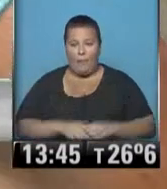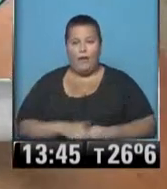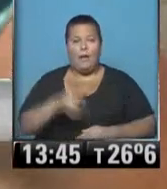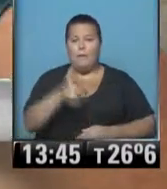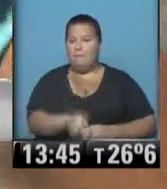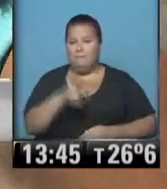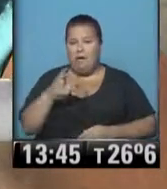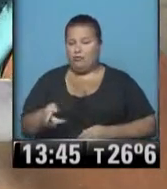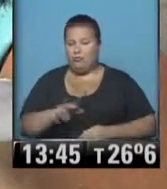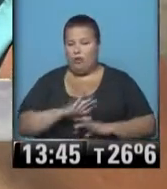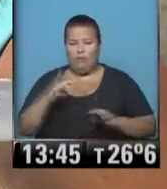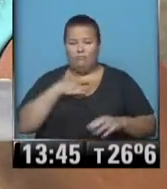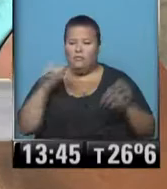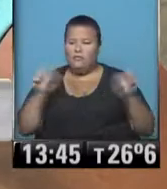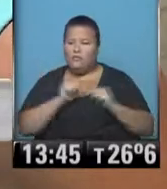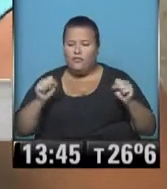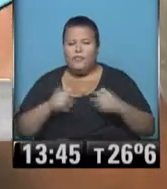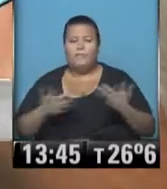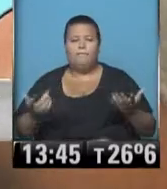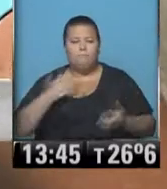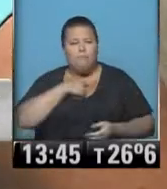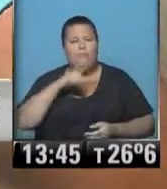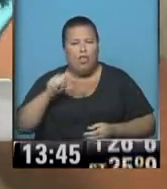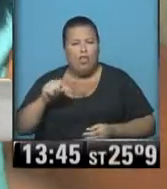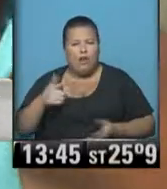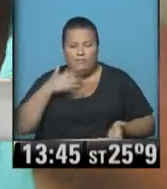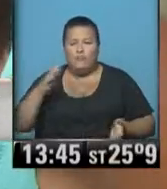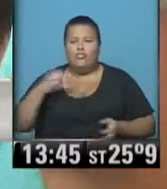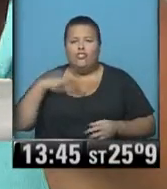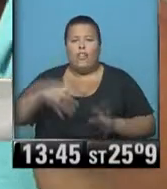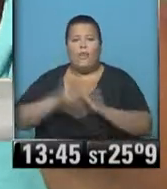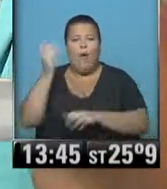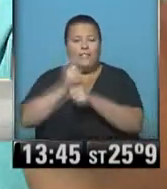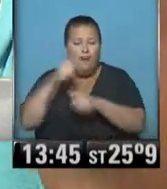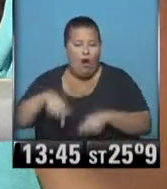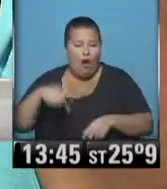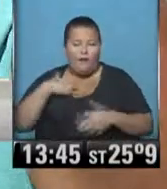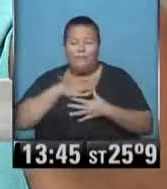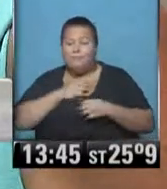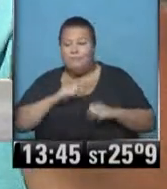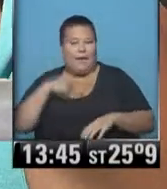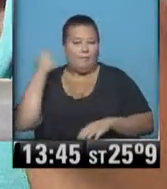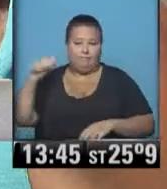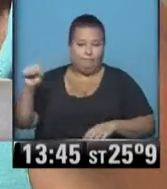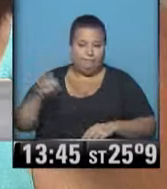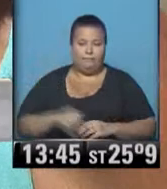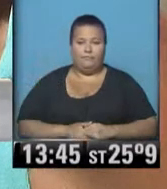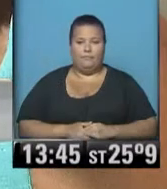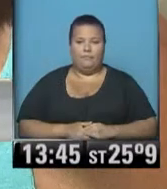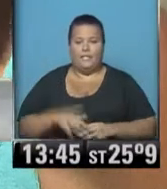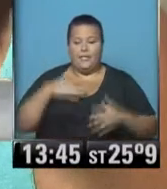mató fríamente, ¿viste? Y me dolió muchísimo. Te digo, yo tenía que ir a trabajar hoy y no, por esta historia no fue.